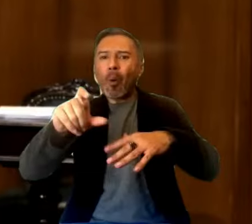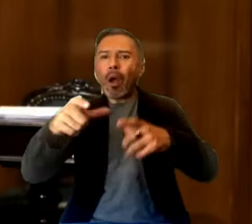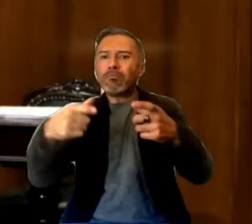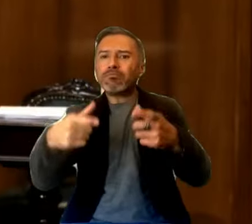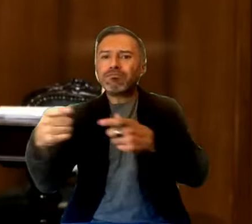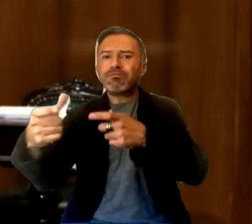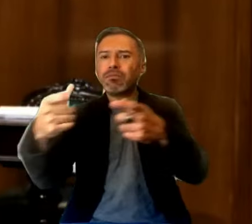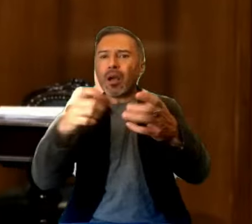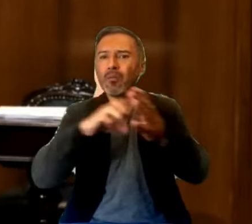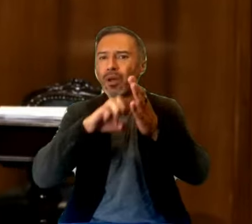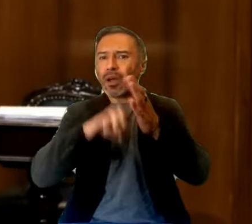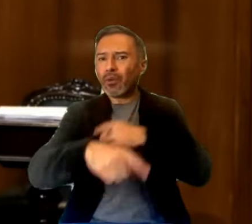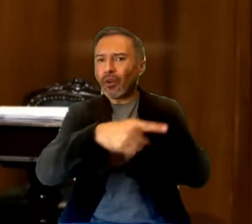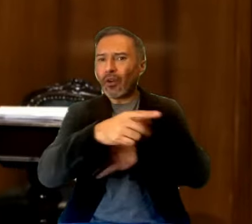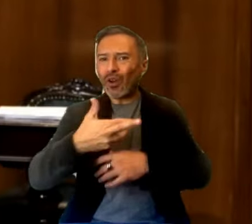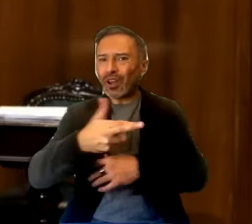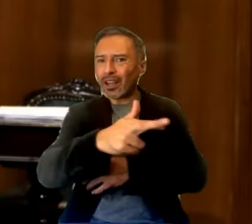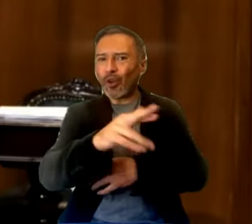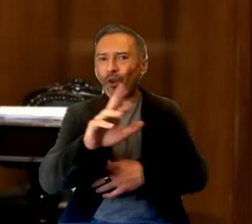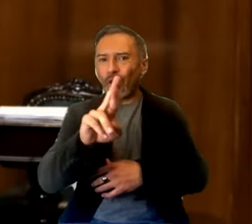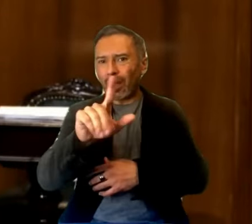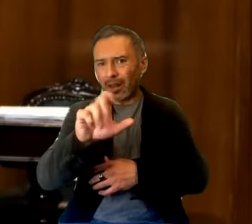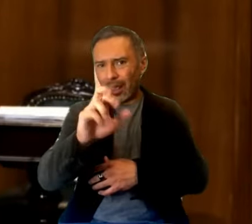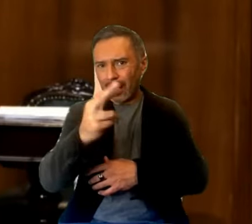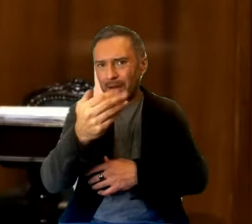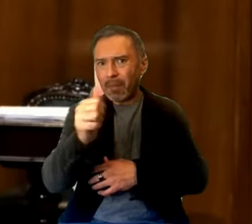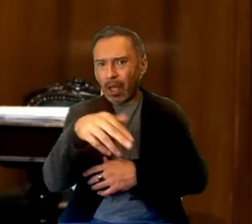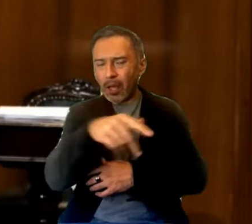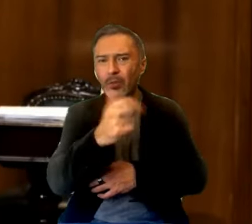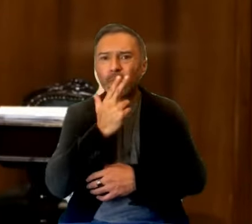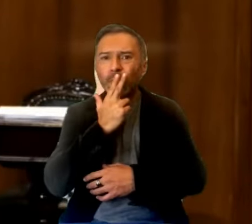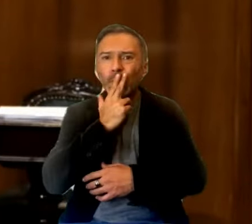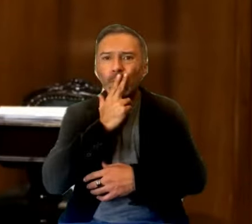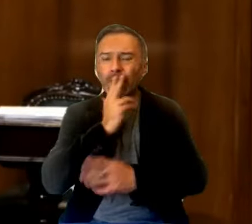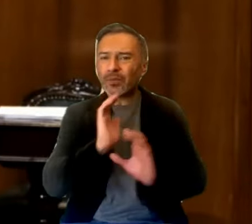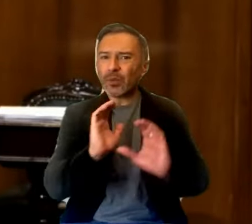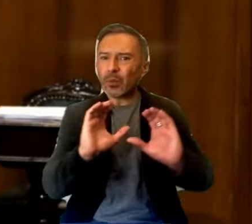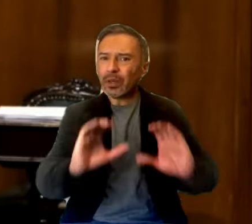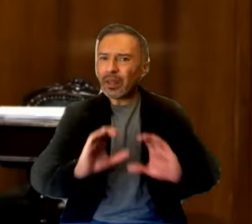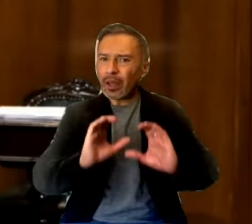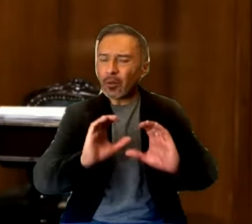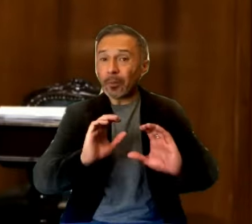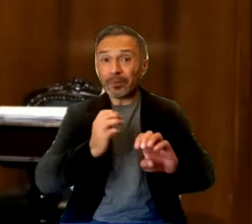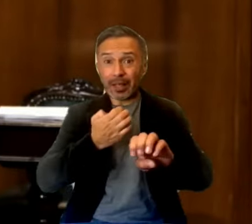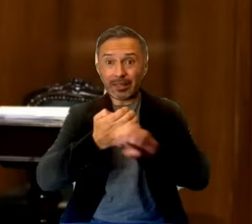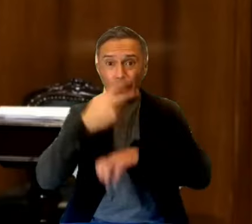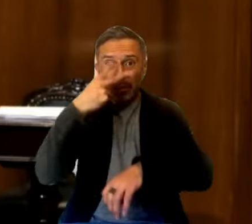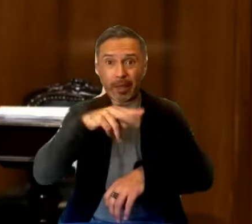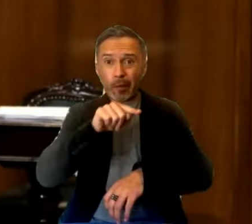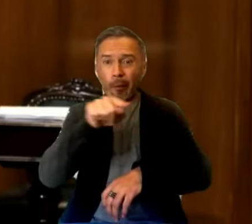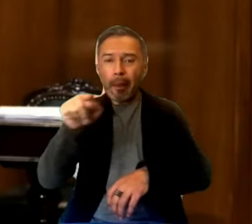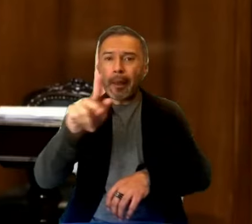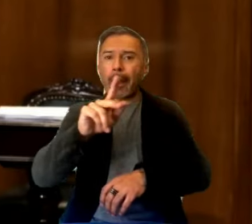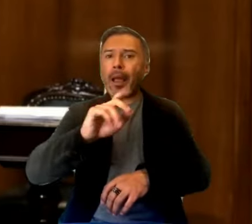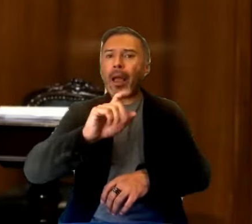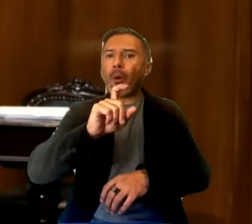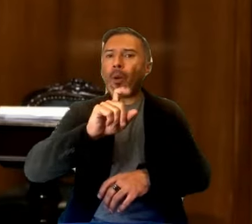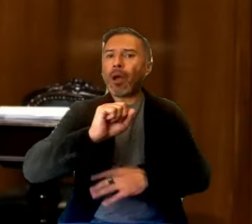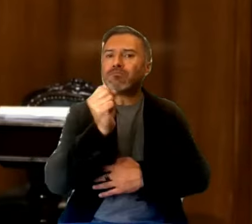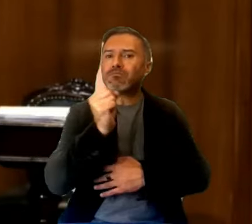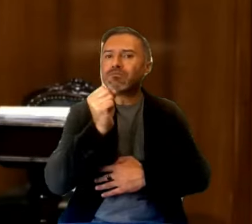Lerma. Nuestras presas y lagos que hay en el Estado, y así se puedan establecer